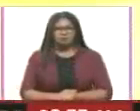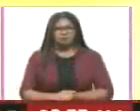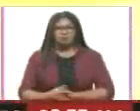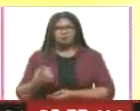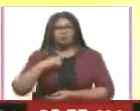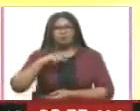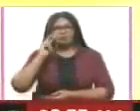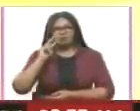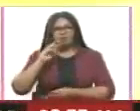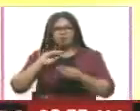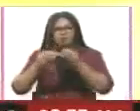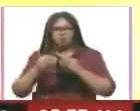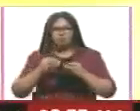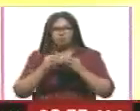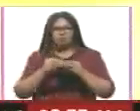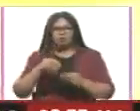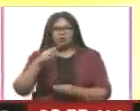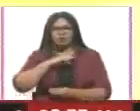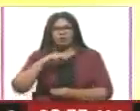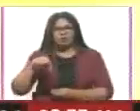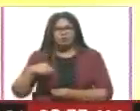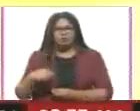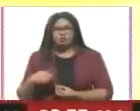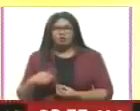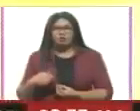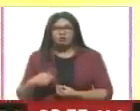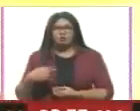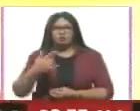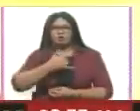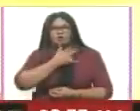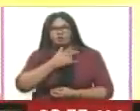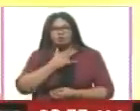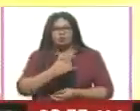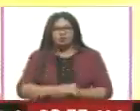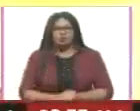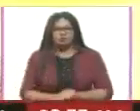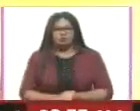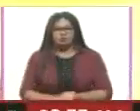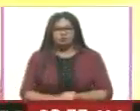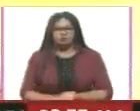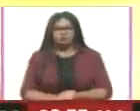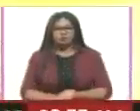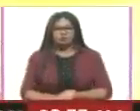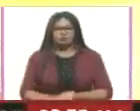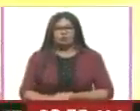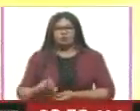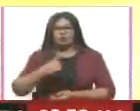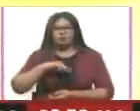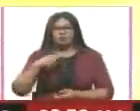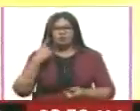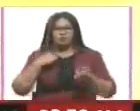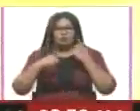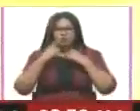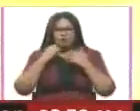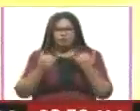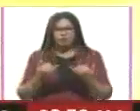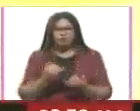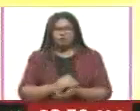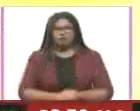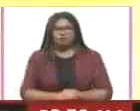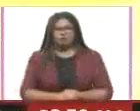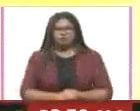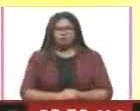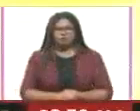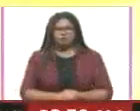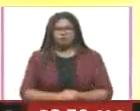nuestra cultura, a nuestro ambiente, a nuestro trópico, a nuestros colores, a nuestra visión del mundo. Por eso